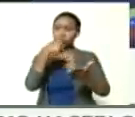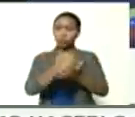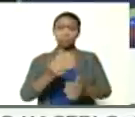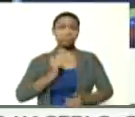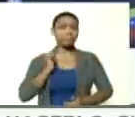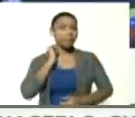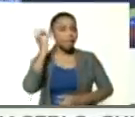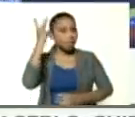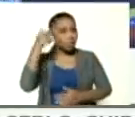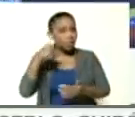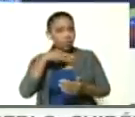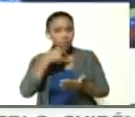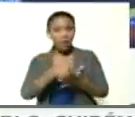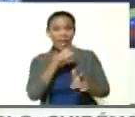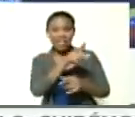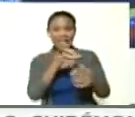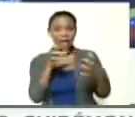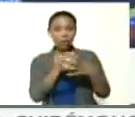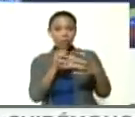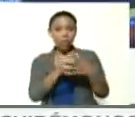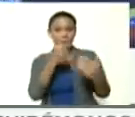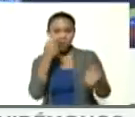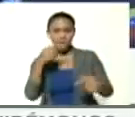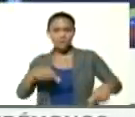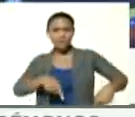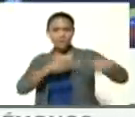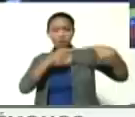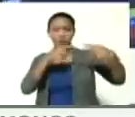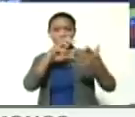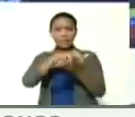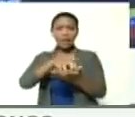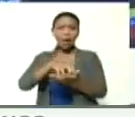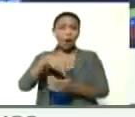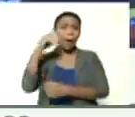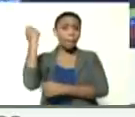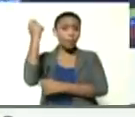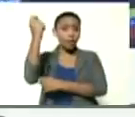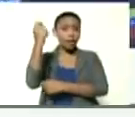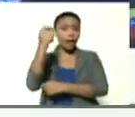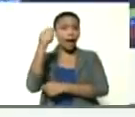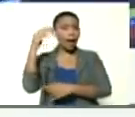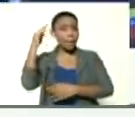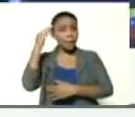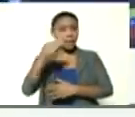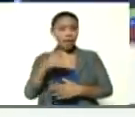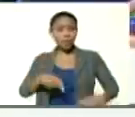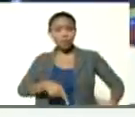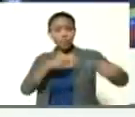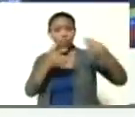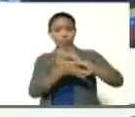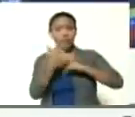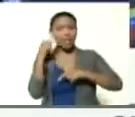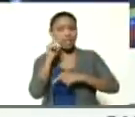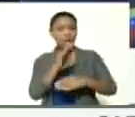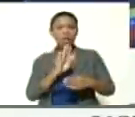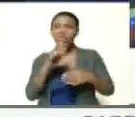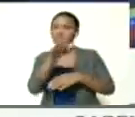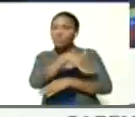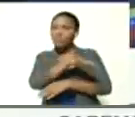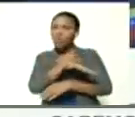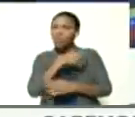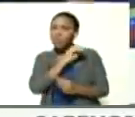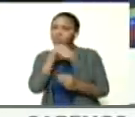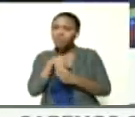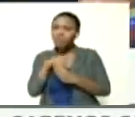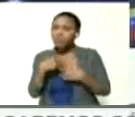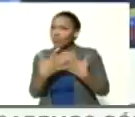llamar. Ese grupo que se enfrentó en el estado Apure, la Fuerza Armada Nacional Bolivariana, ¿dónde se refugia?